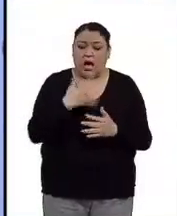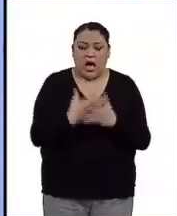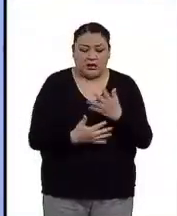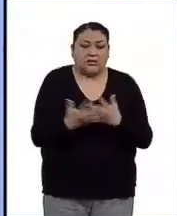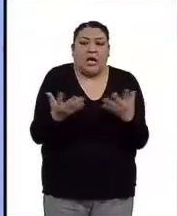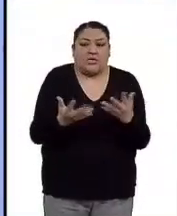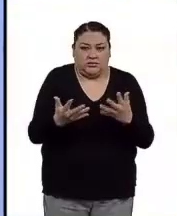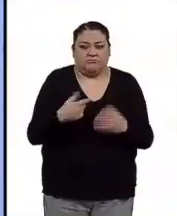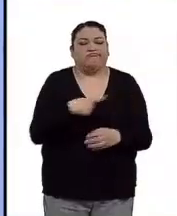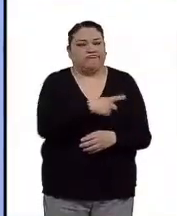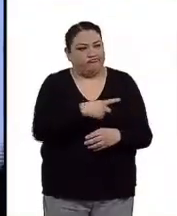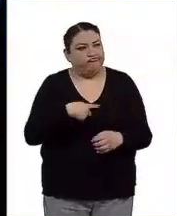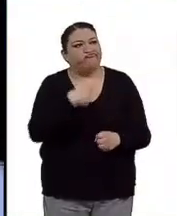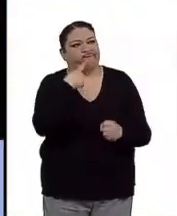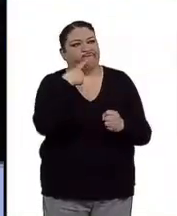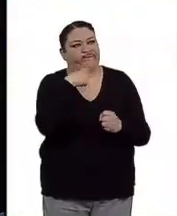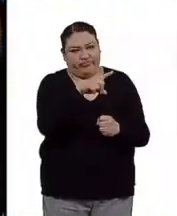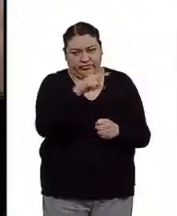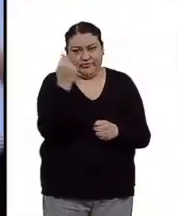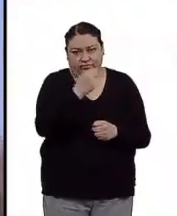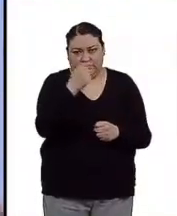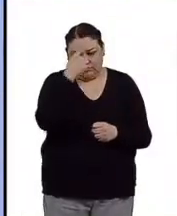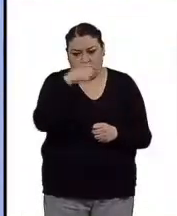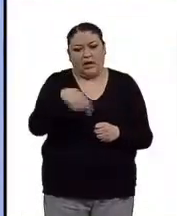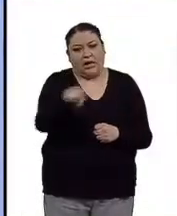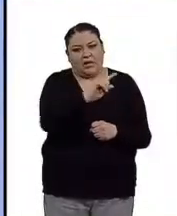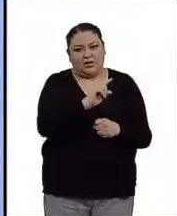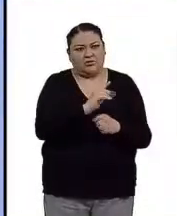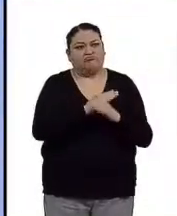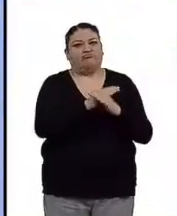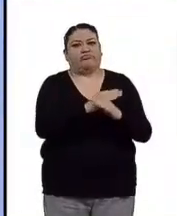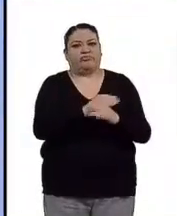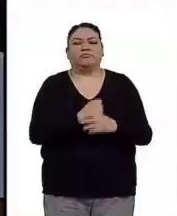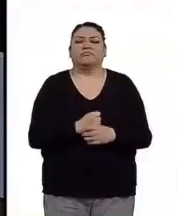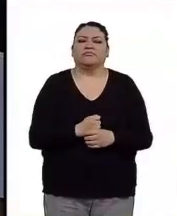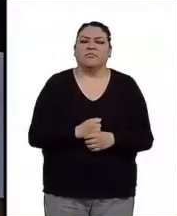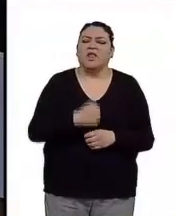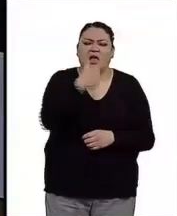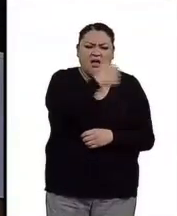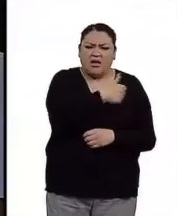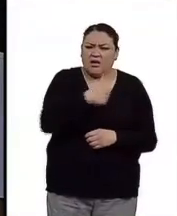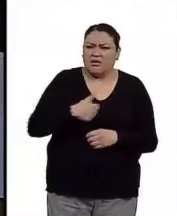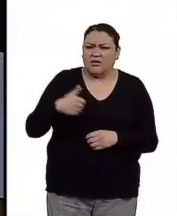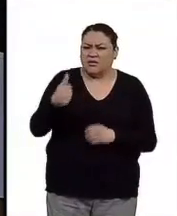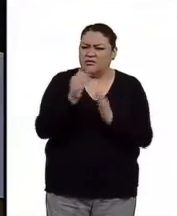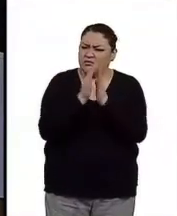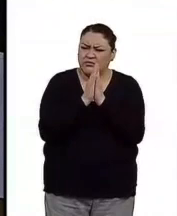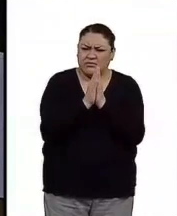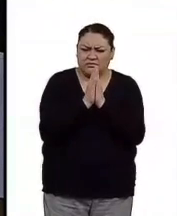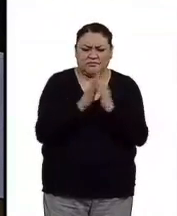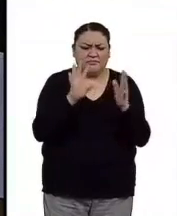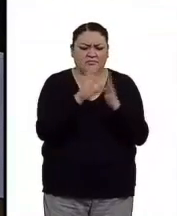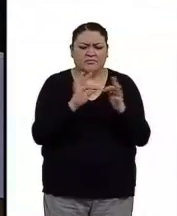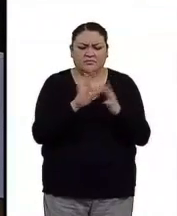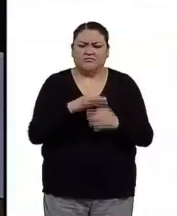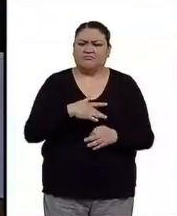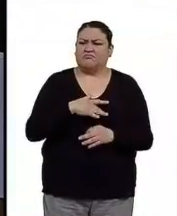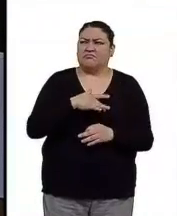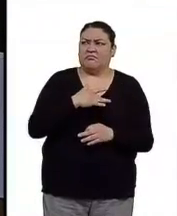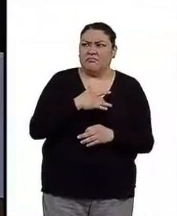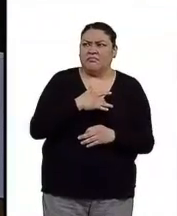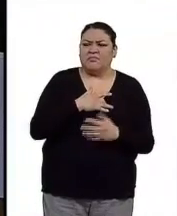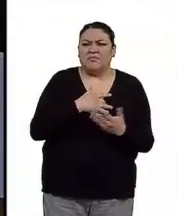no, pues no hay forma de contrarrestar esto. Entonces, ¿me podría decir cada quien como qué considera que puede